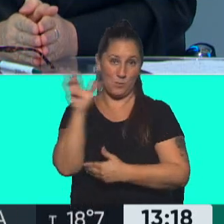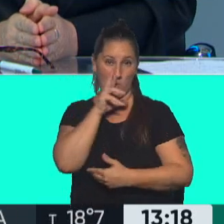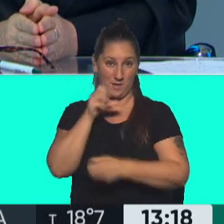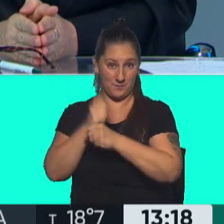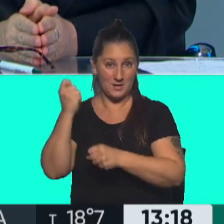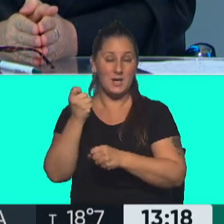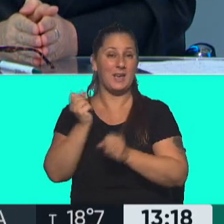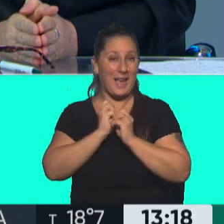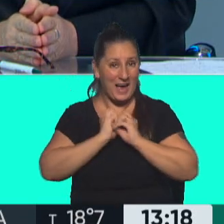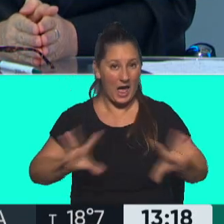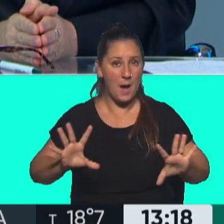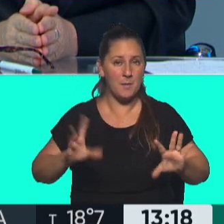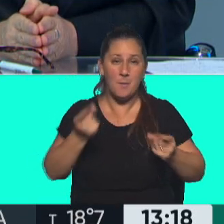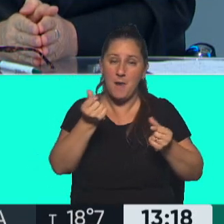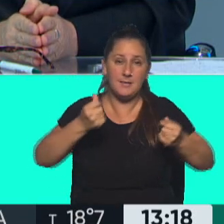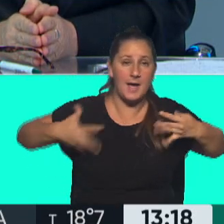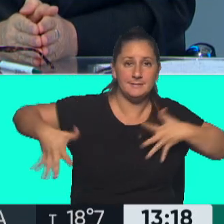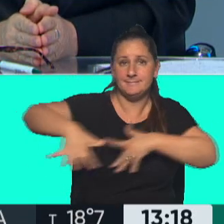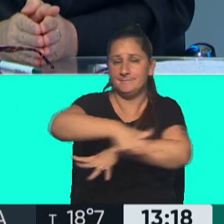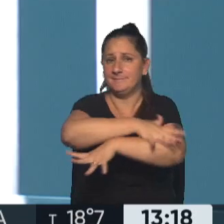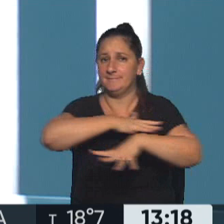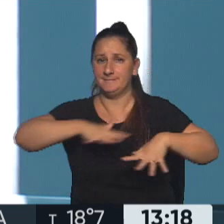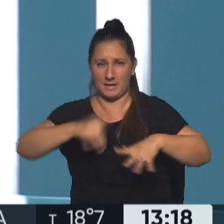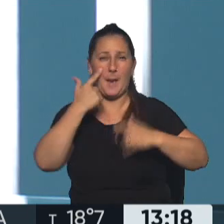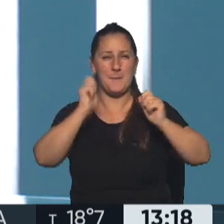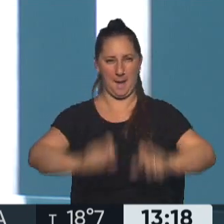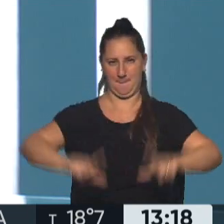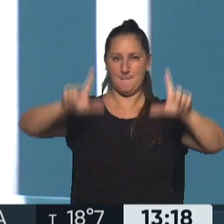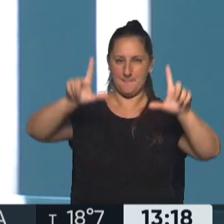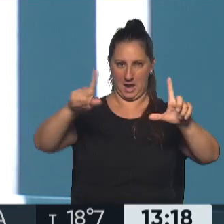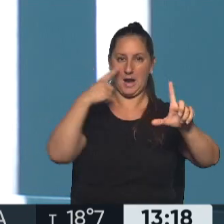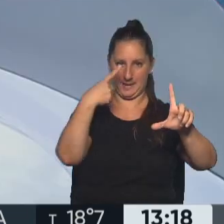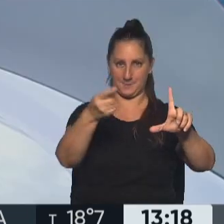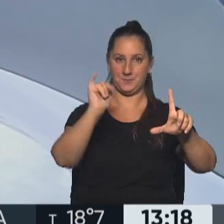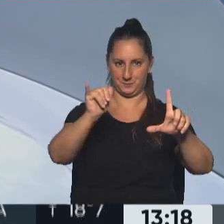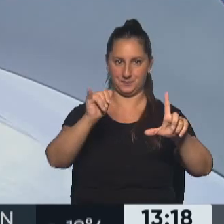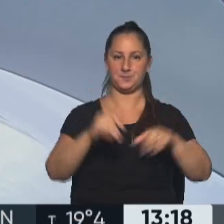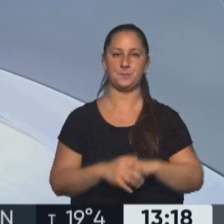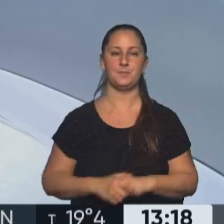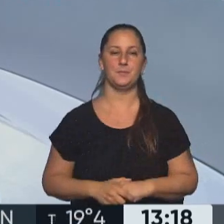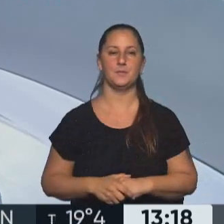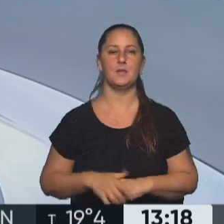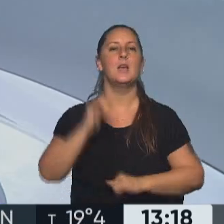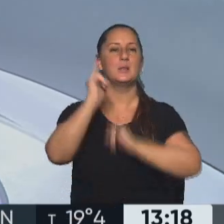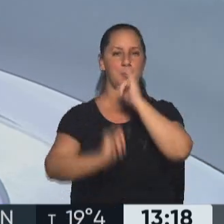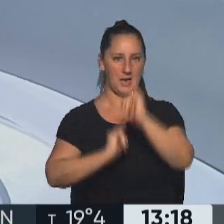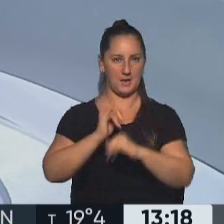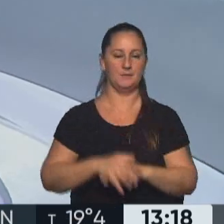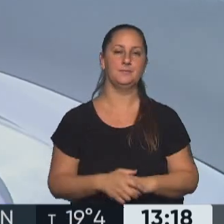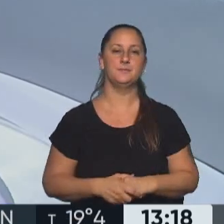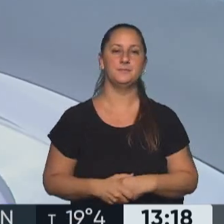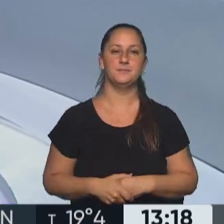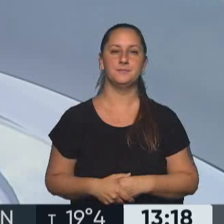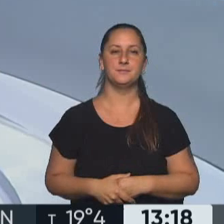aberrante pero que mueve muchísimo dinero si vemos en placa lo que implica el delito de la trata y nos vaya explicando a ver